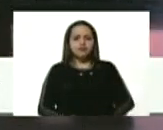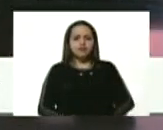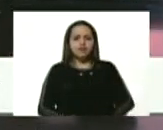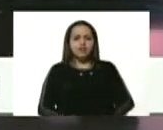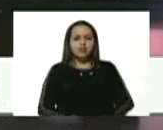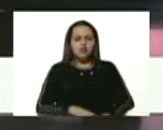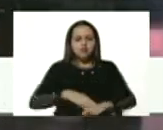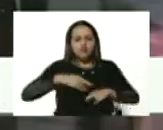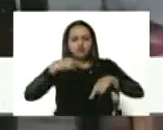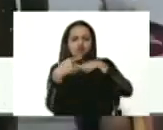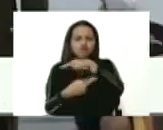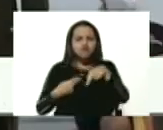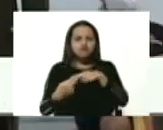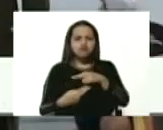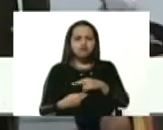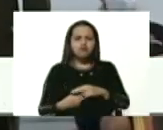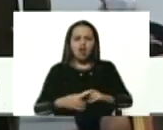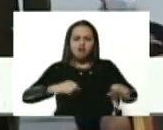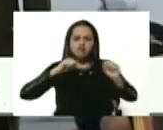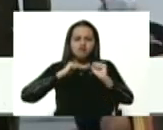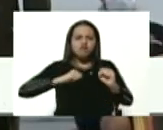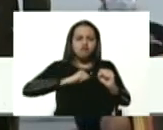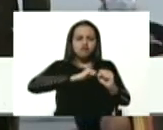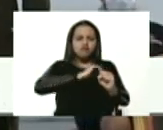rebeldía, coraje,